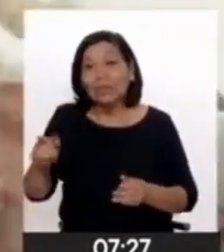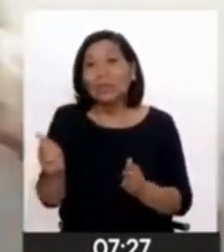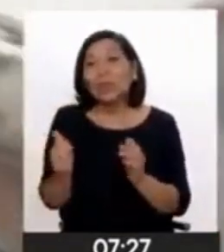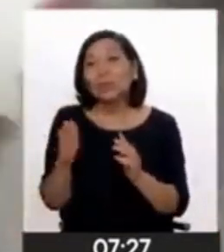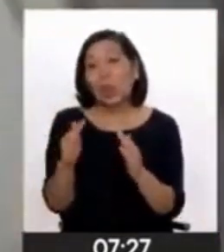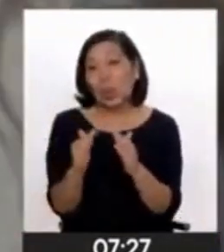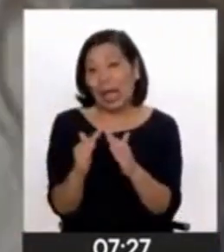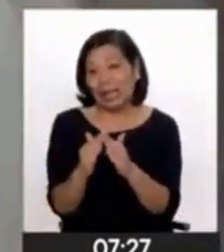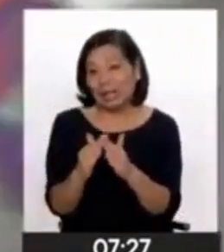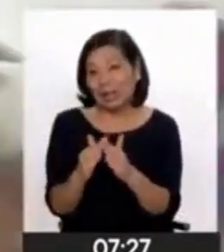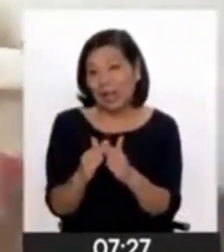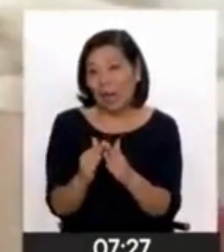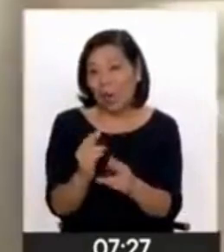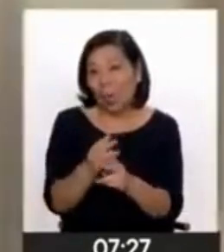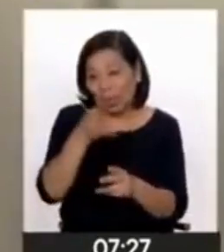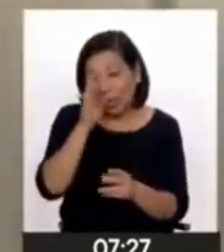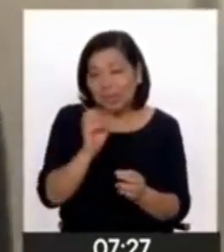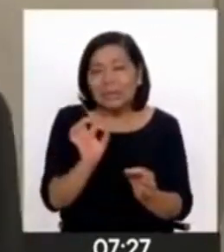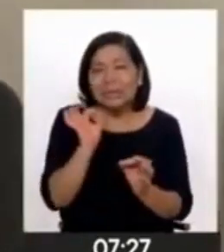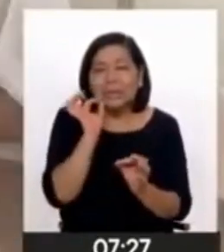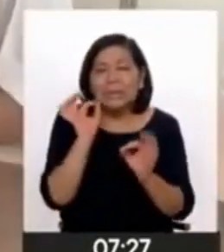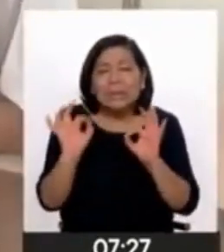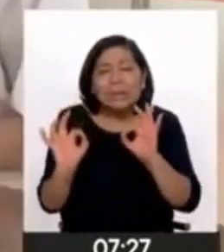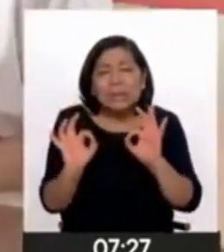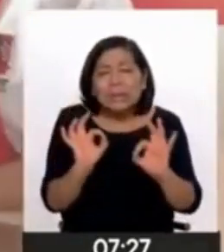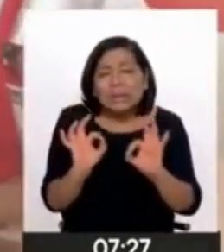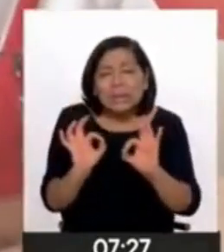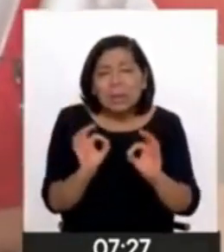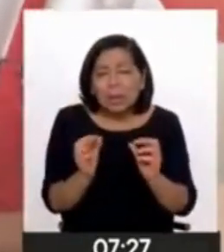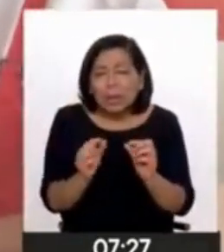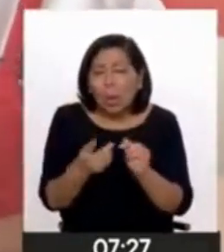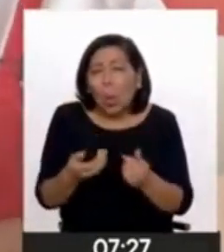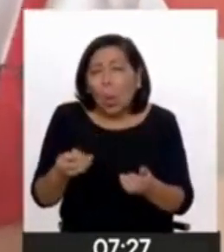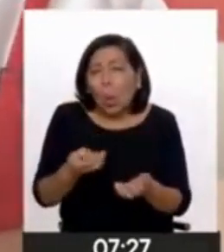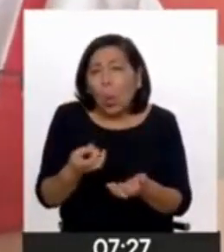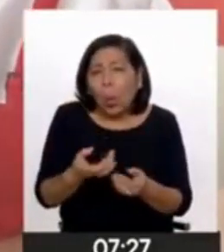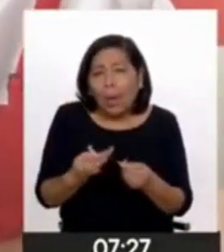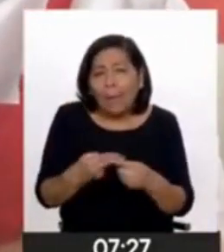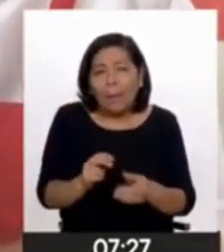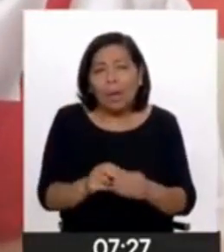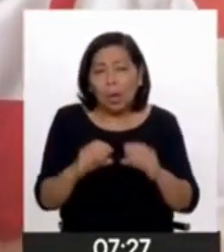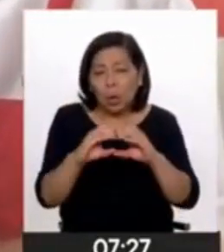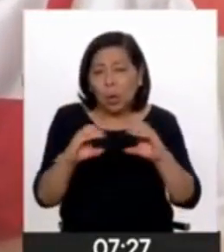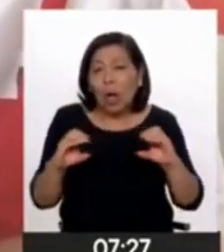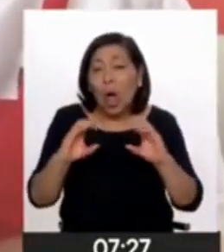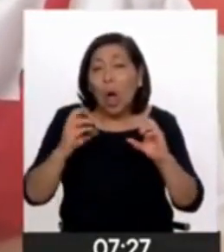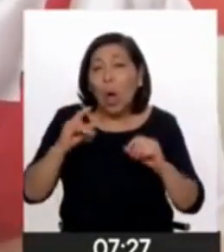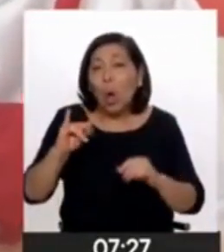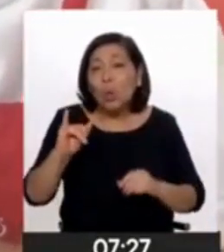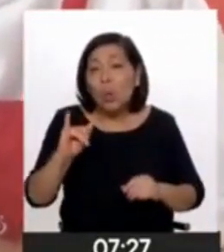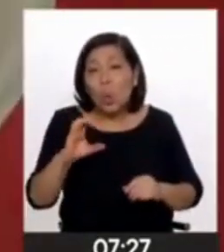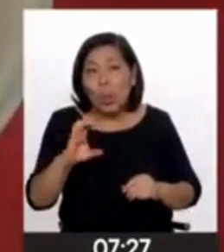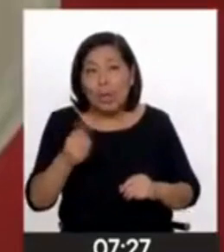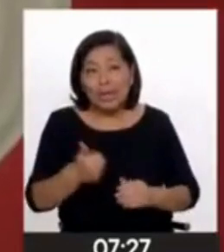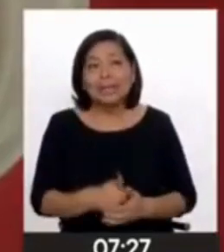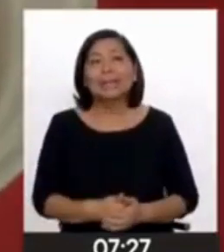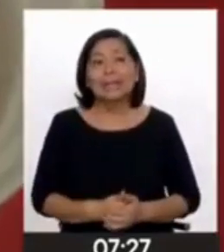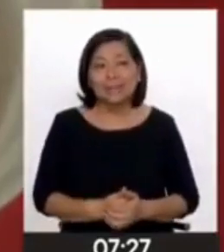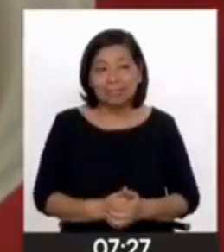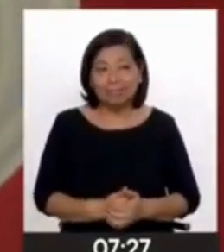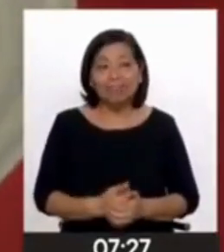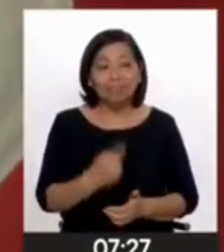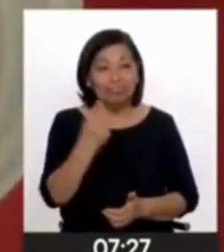el sachaculantro y el toque de guisador. El trozo de huevo y yuca le dan la contundencia.